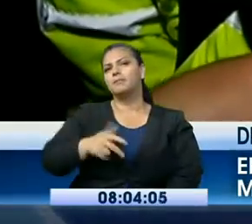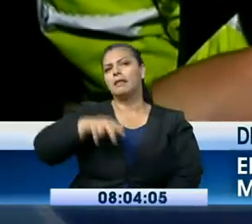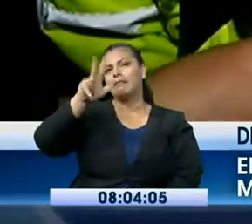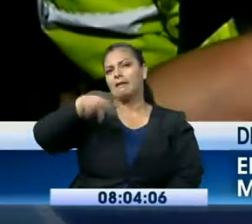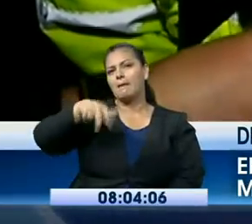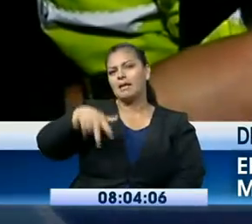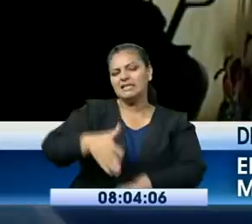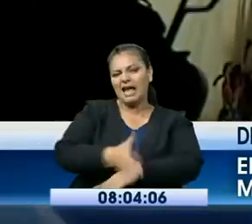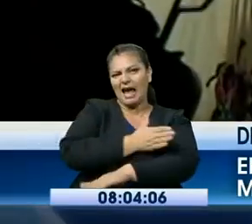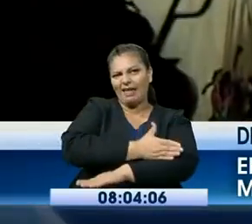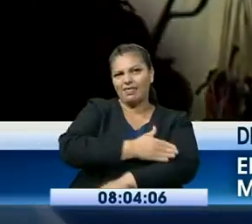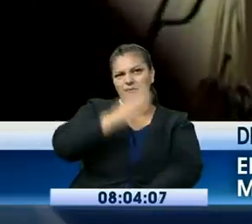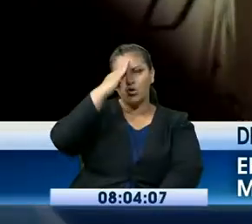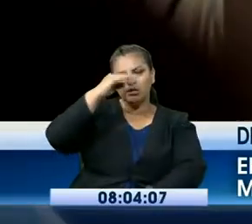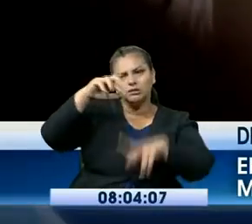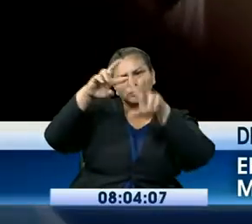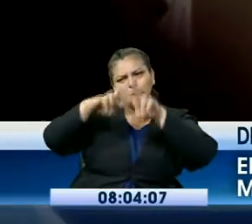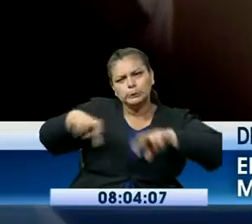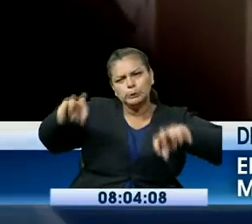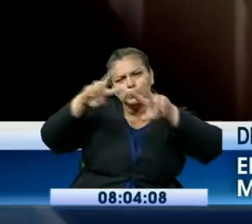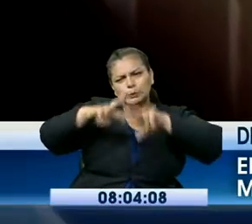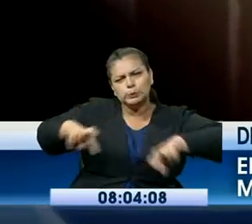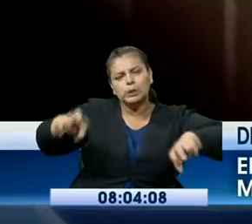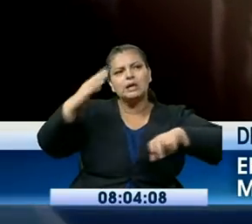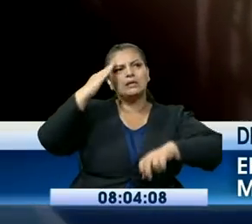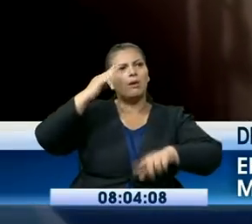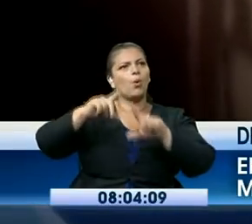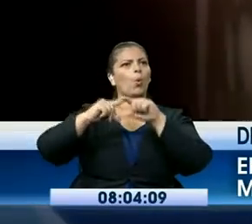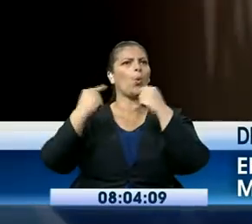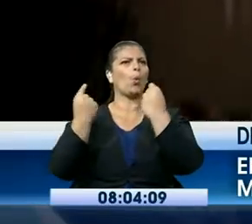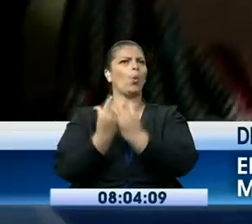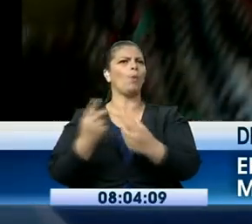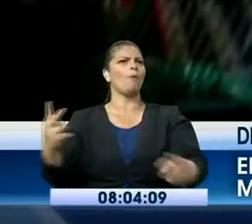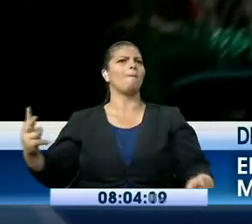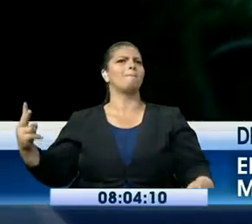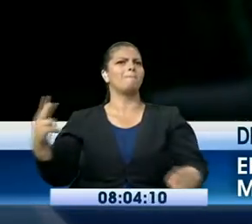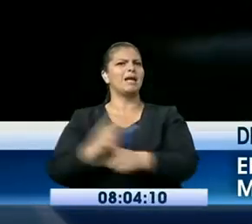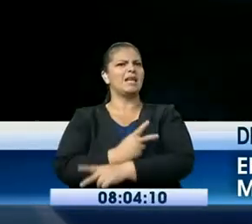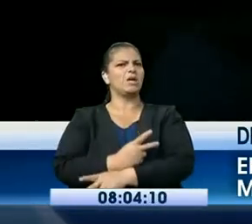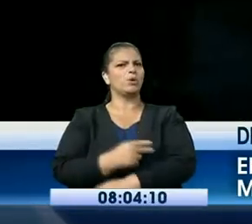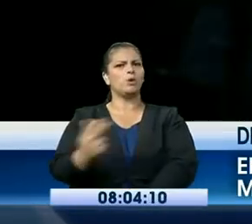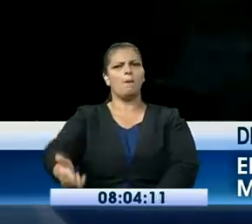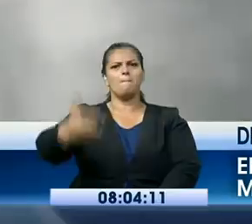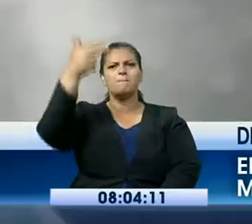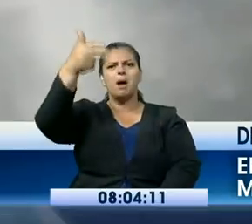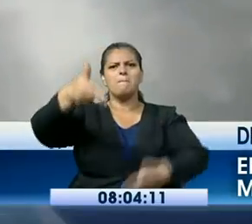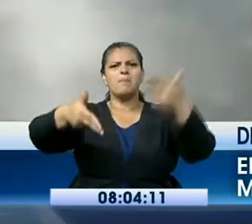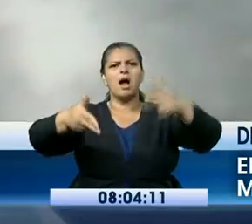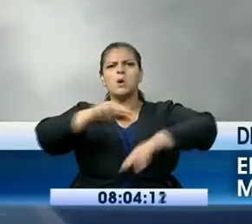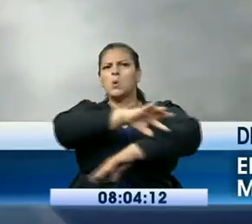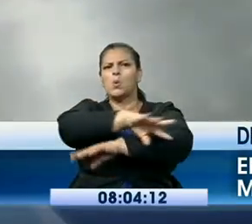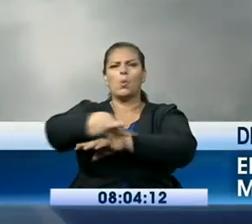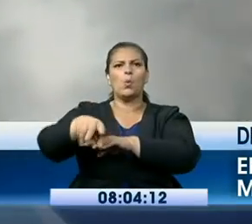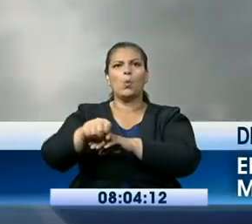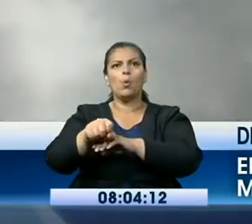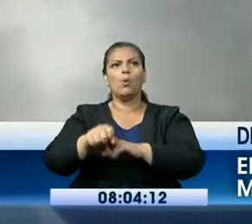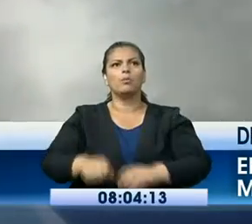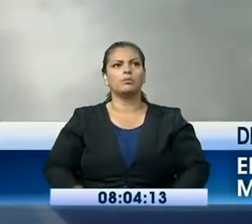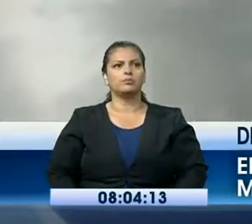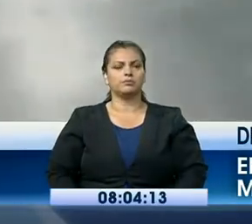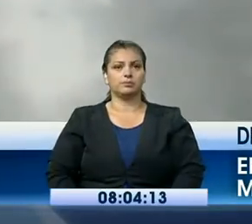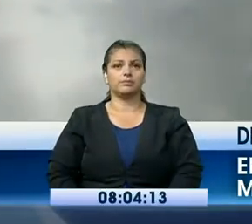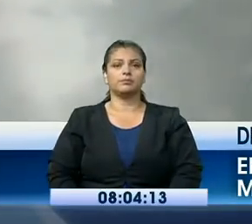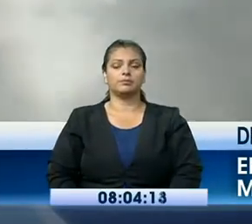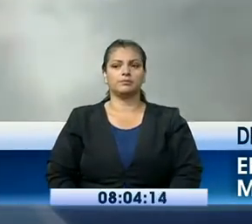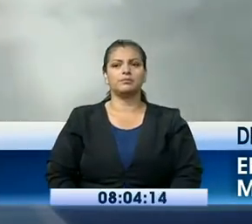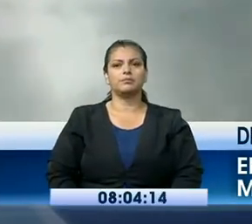meses en torno a una organización criminal que se dedicaba al robo a personas bajo la modalidad de asalto a mano armada que se